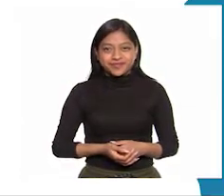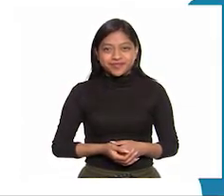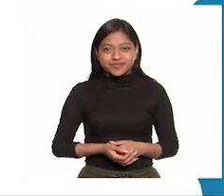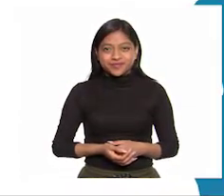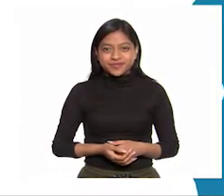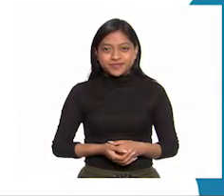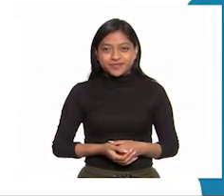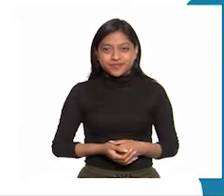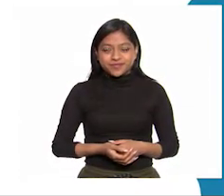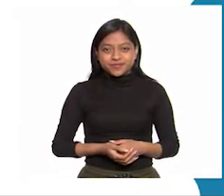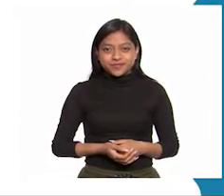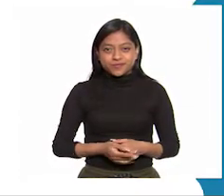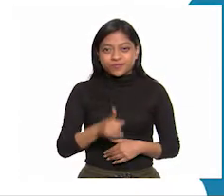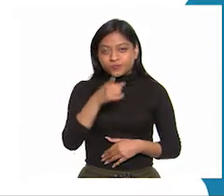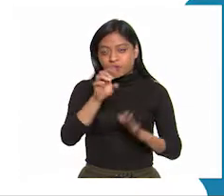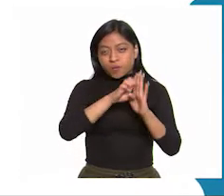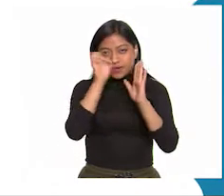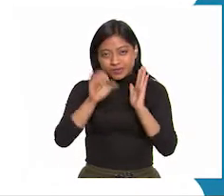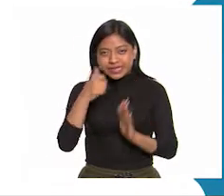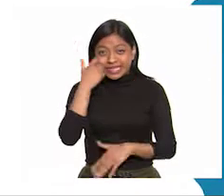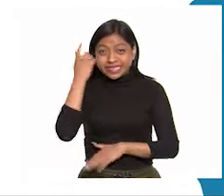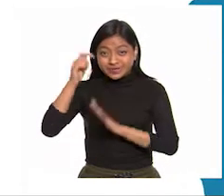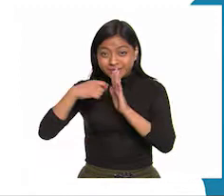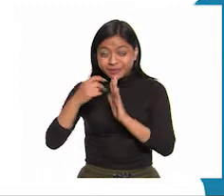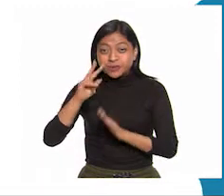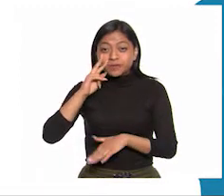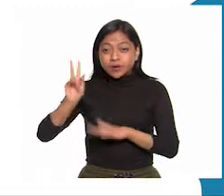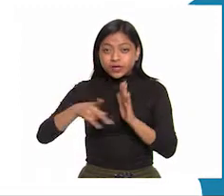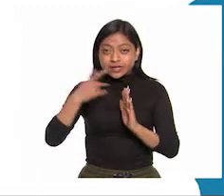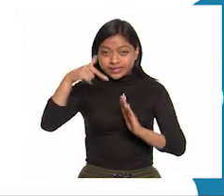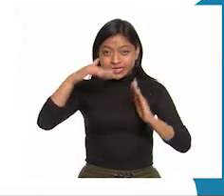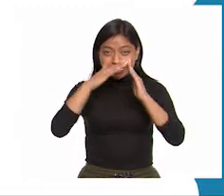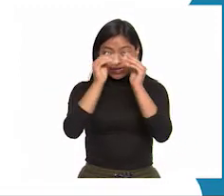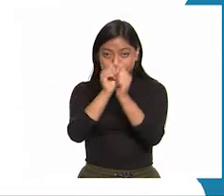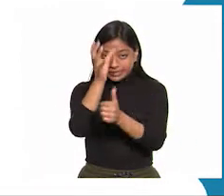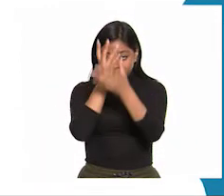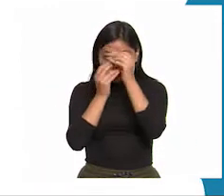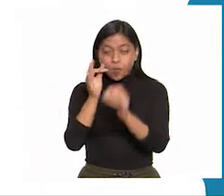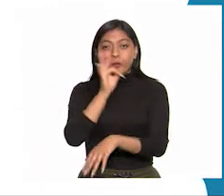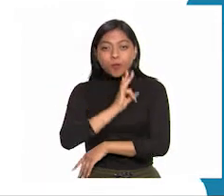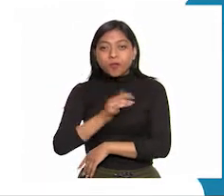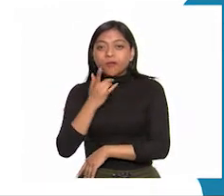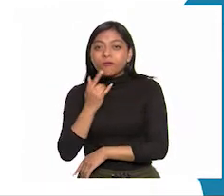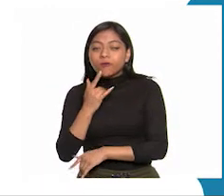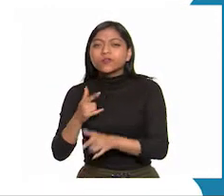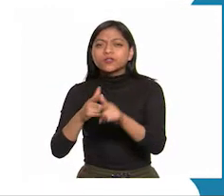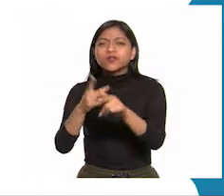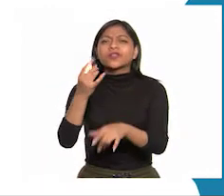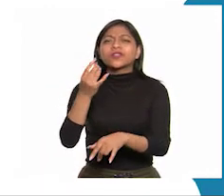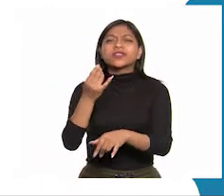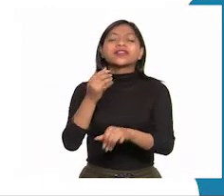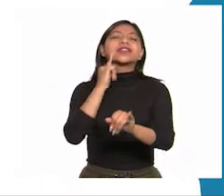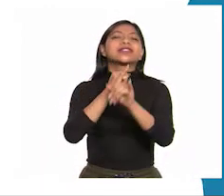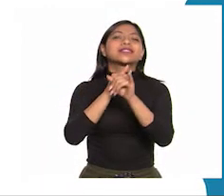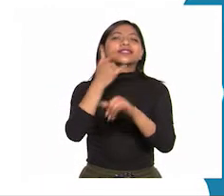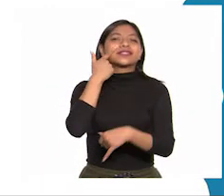conaliteg.sep.gov.mx. Si quieres volver a ver los programas de Aprende en Casa, los puedes encontrar en la siguiente liga: